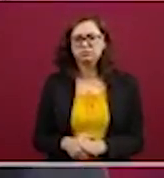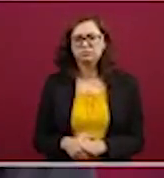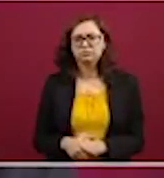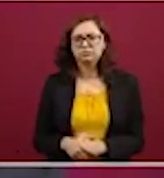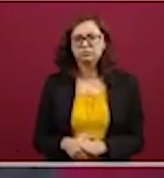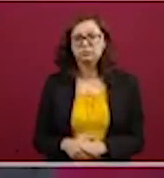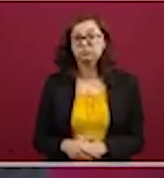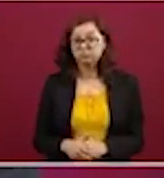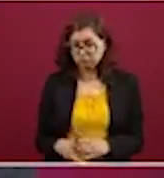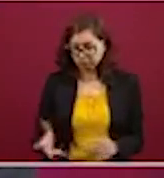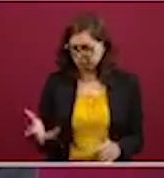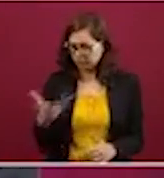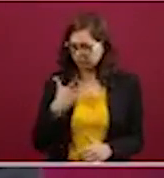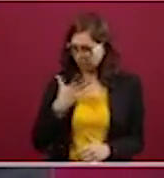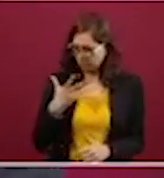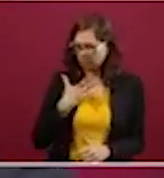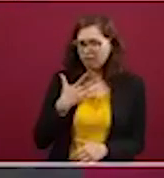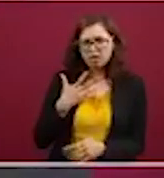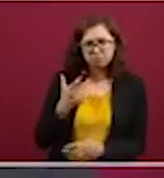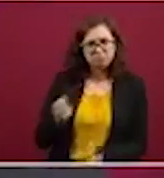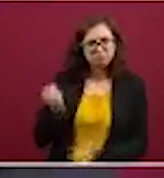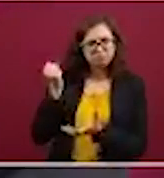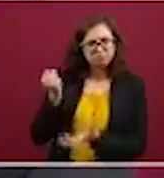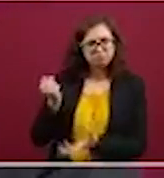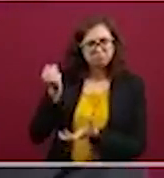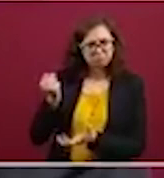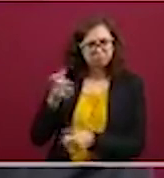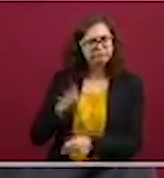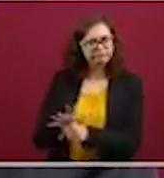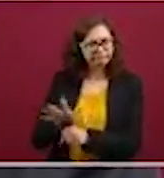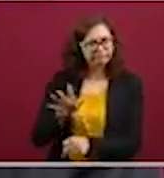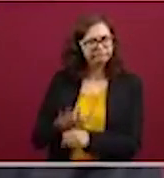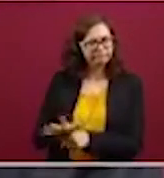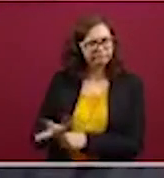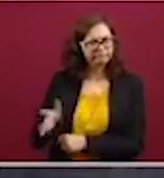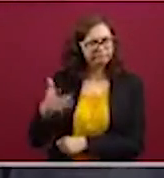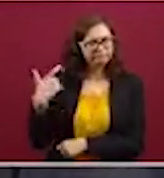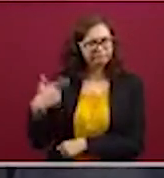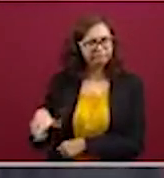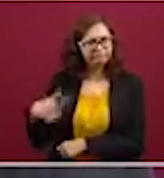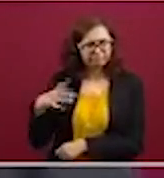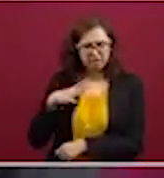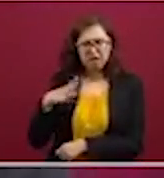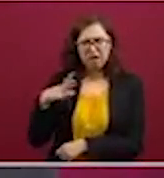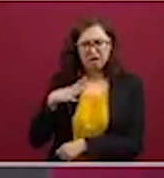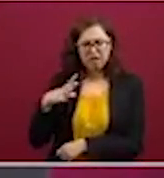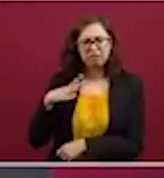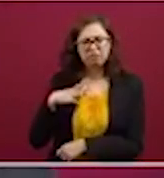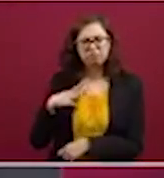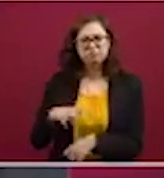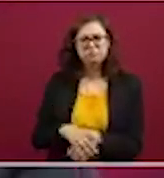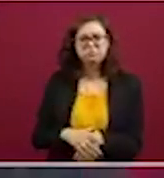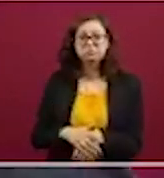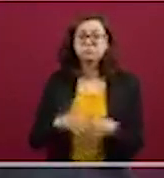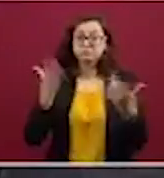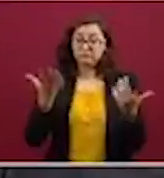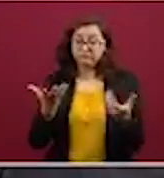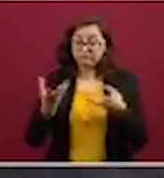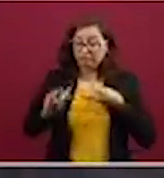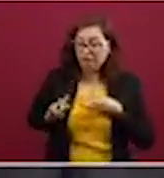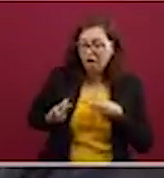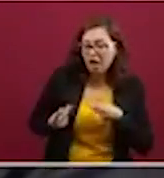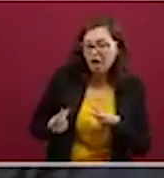entonces tenemos y recursos hay una buena administración